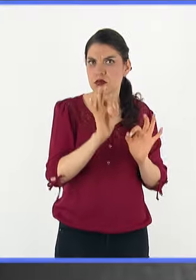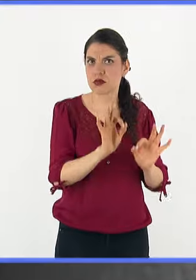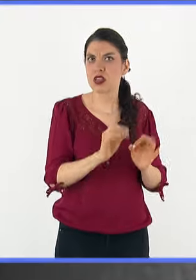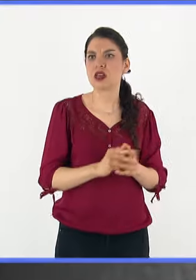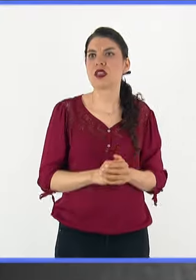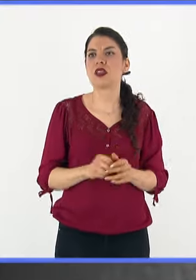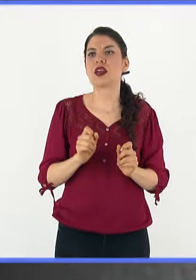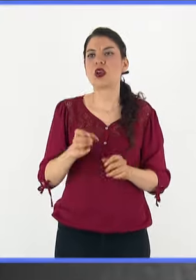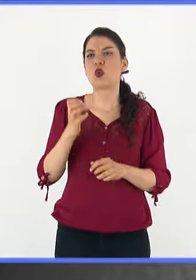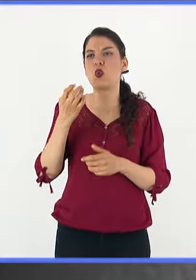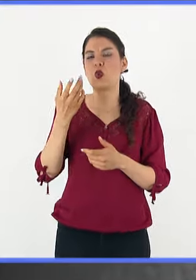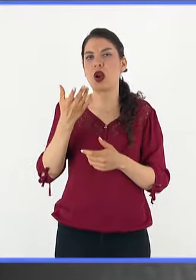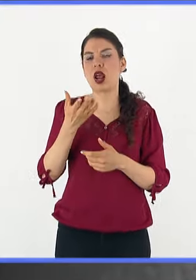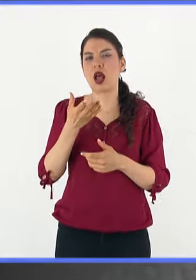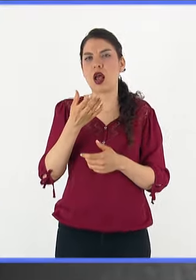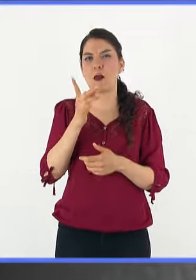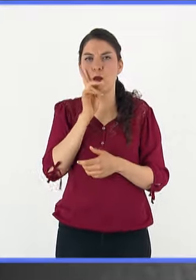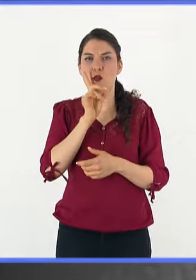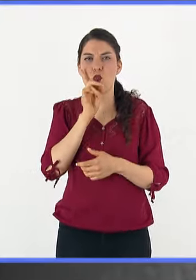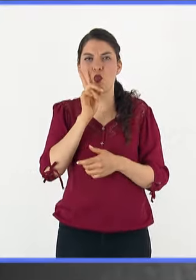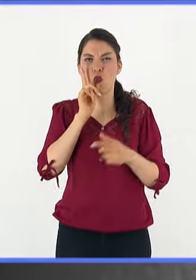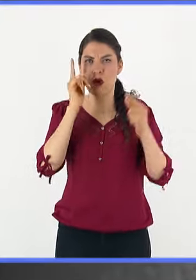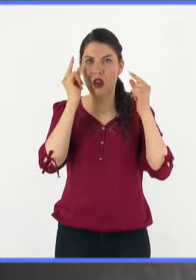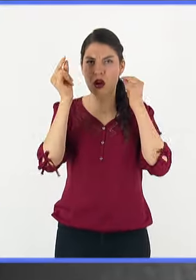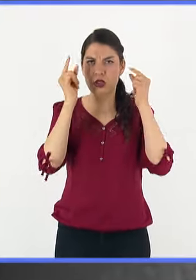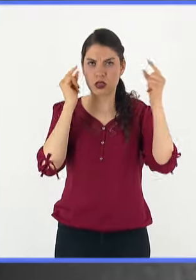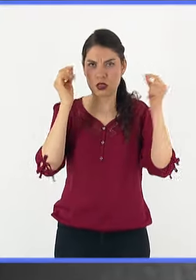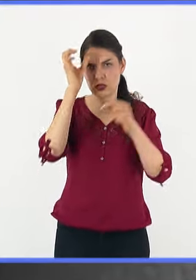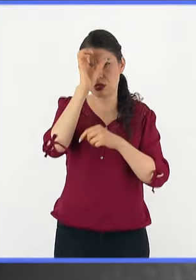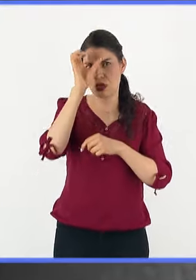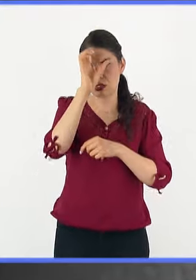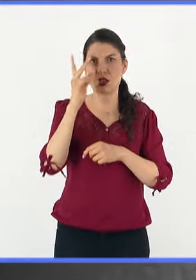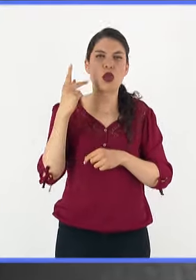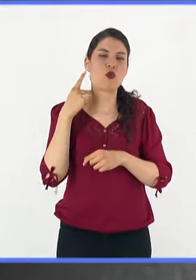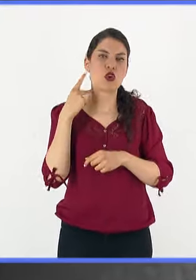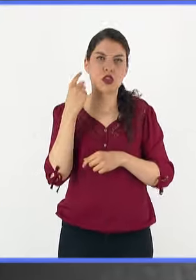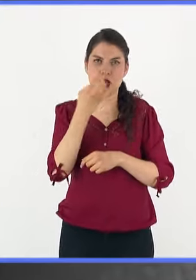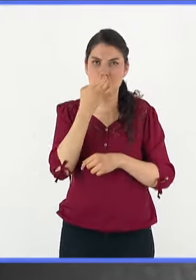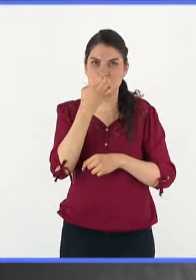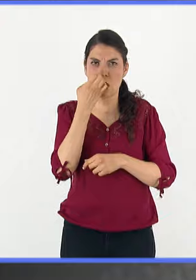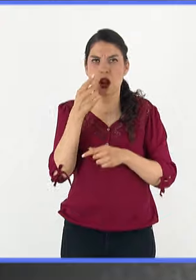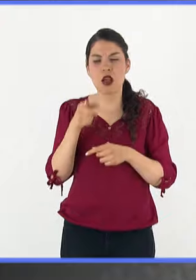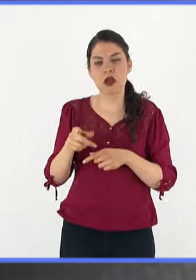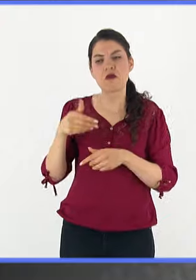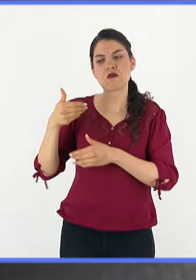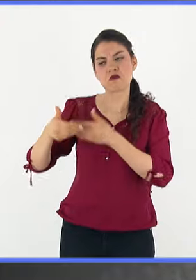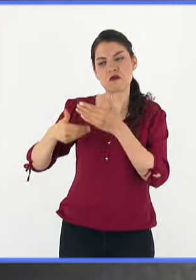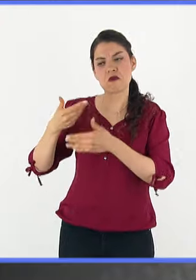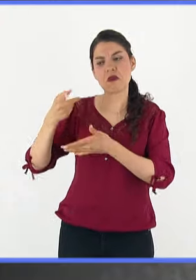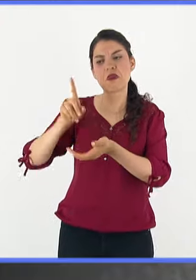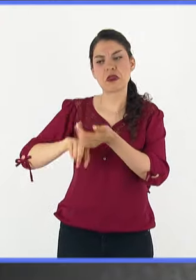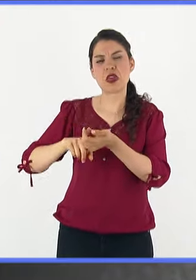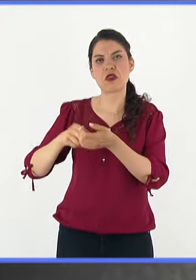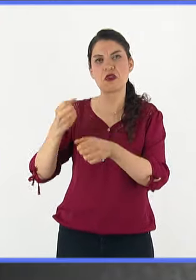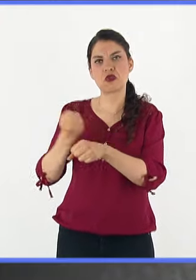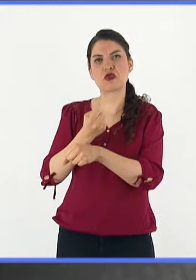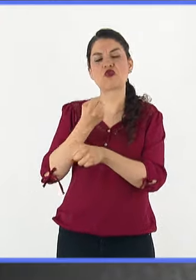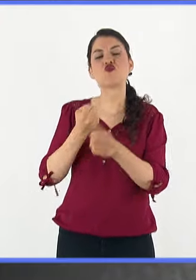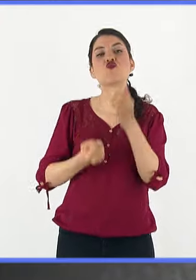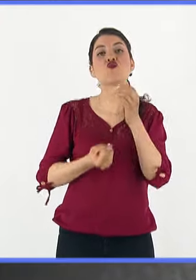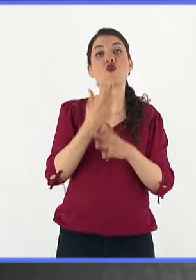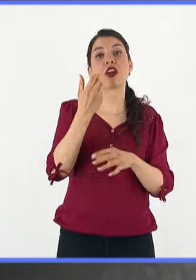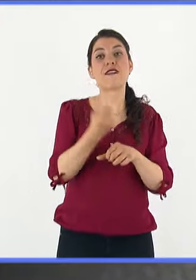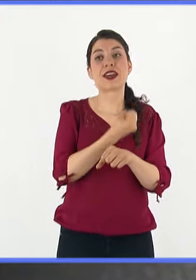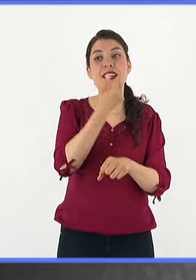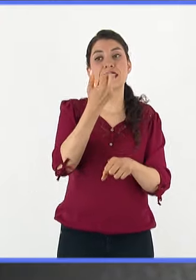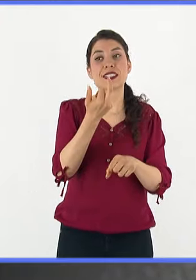egresada de la facultad de ciencias políticas y sociales es que tiene una dilatada trayectoria en las áreas de seguridad pública es la nueva secretaria del